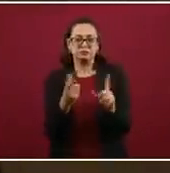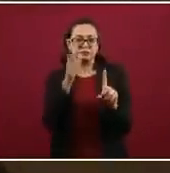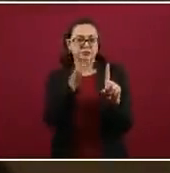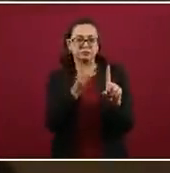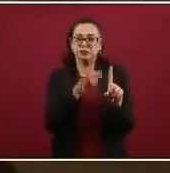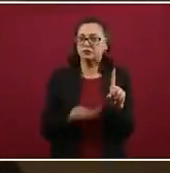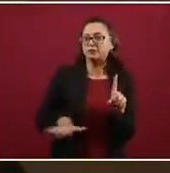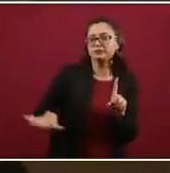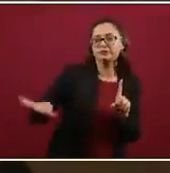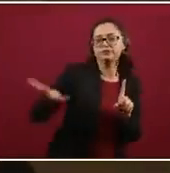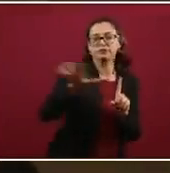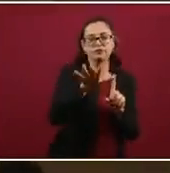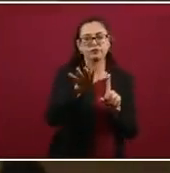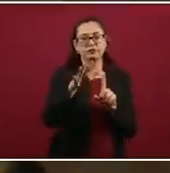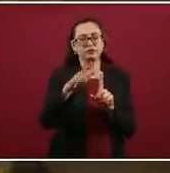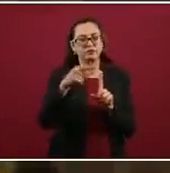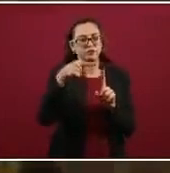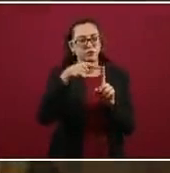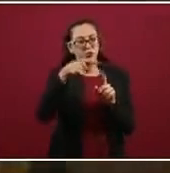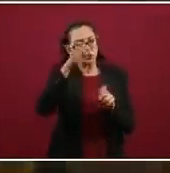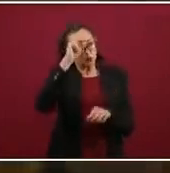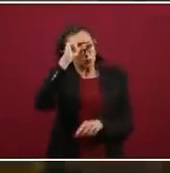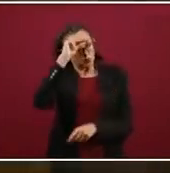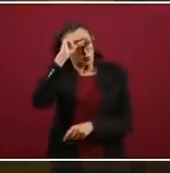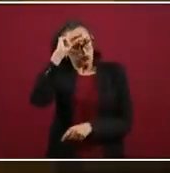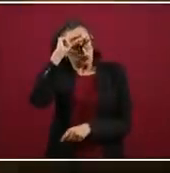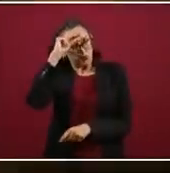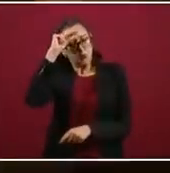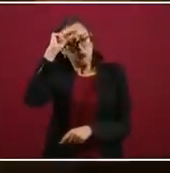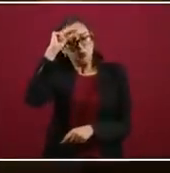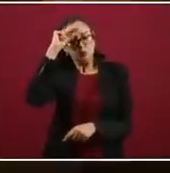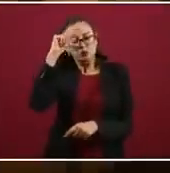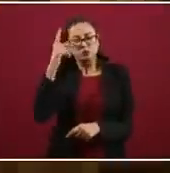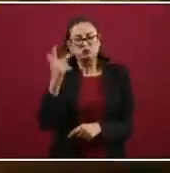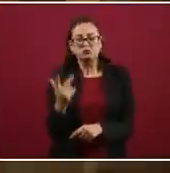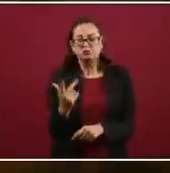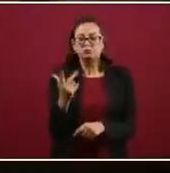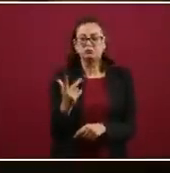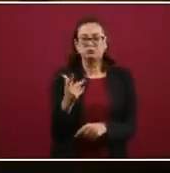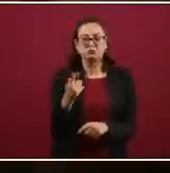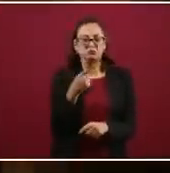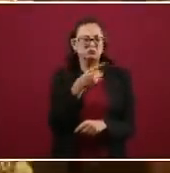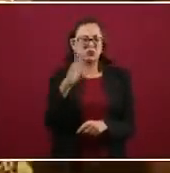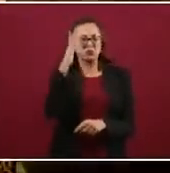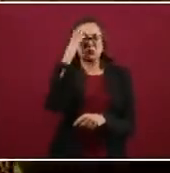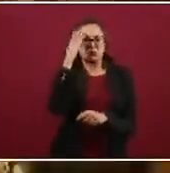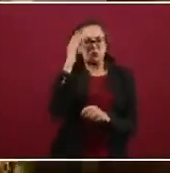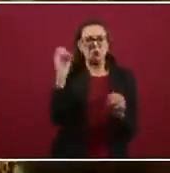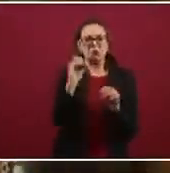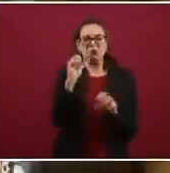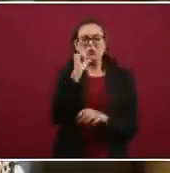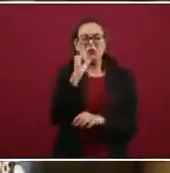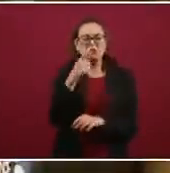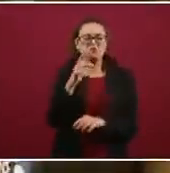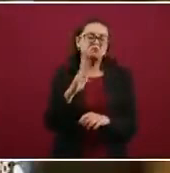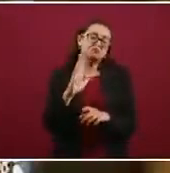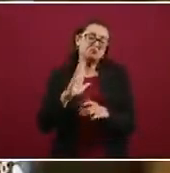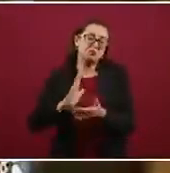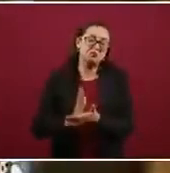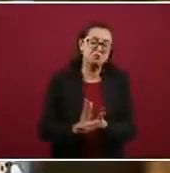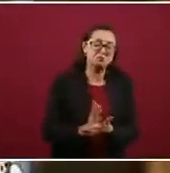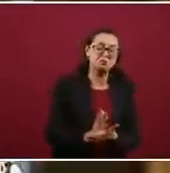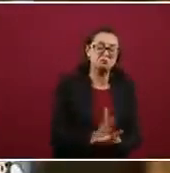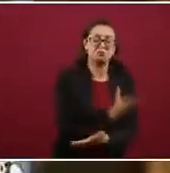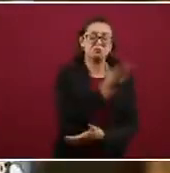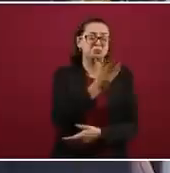esta sociedad como pensador, aunque no reconocido y no reconocido como líder de nada. Hidalgo fue una figura marginal en la primera